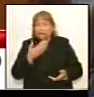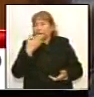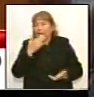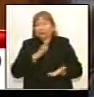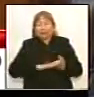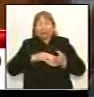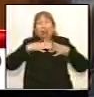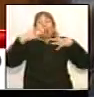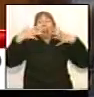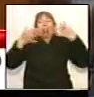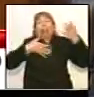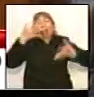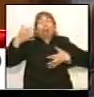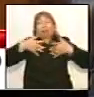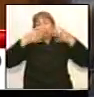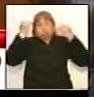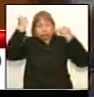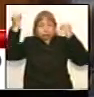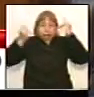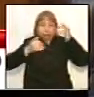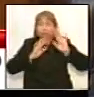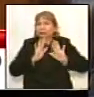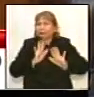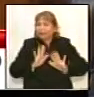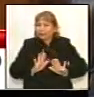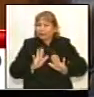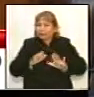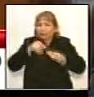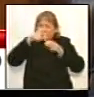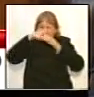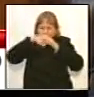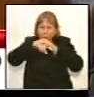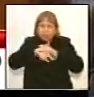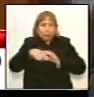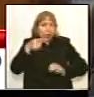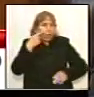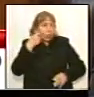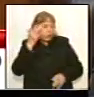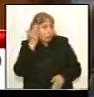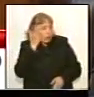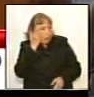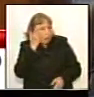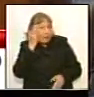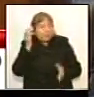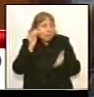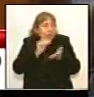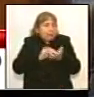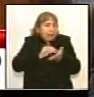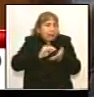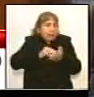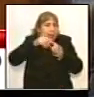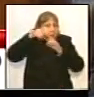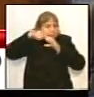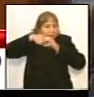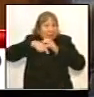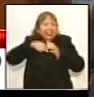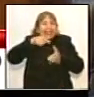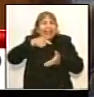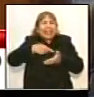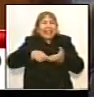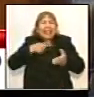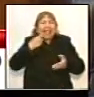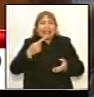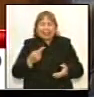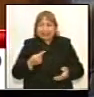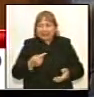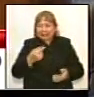estamos exagerando. Tenemos que analizar un poco más a profundidad, o conocer, mejor dicho, un poco más a profundidad qué cosas son los principios